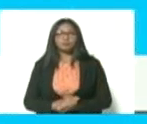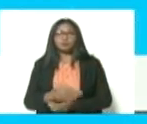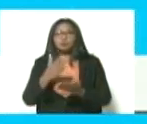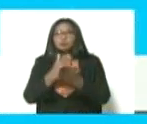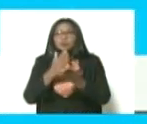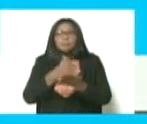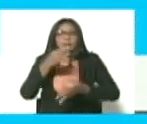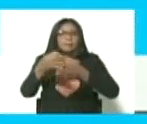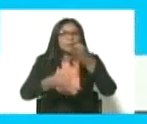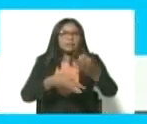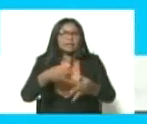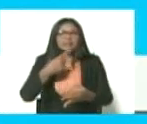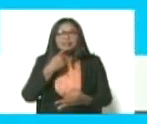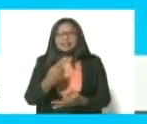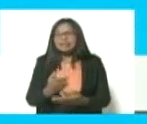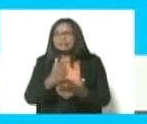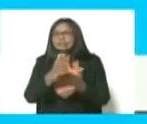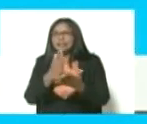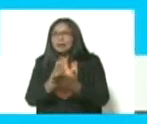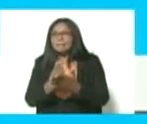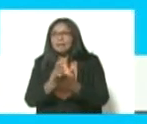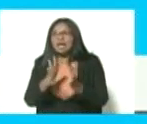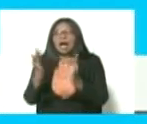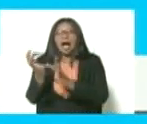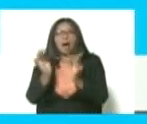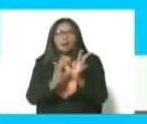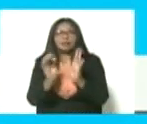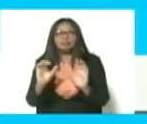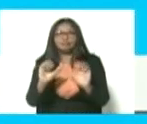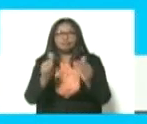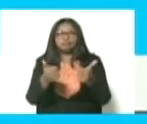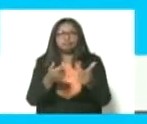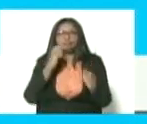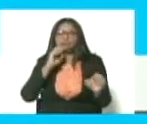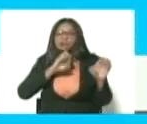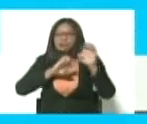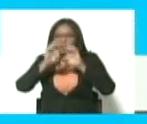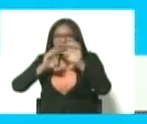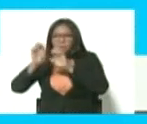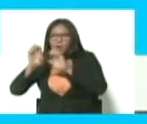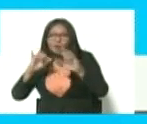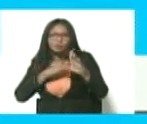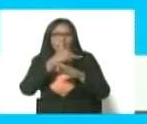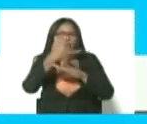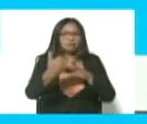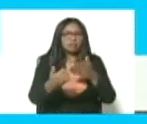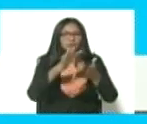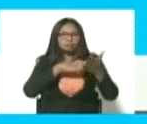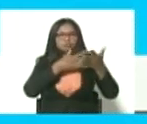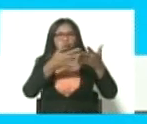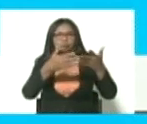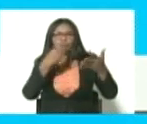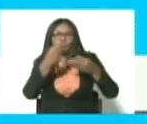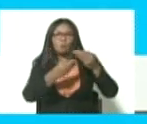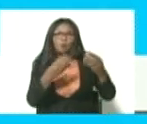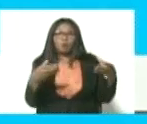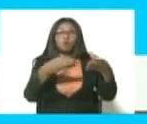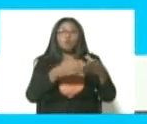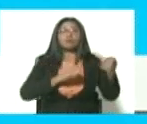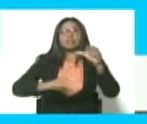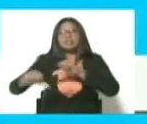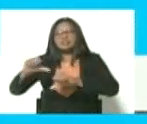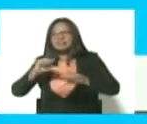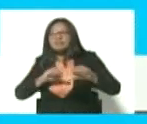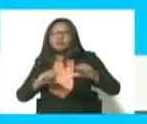será para abril, calculando con los equipos estadísticos de planificación, los equipos científicos,